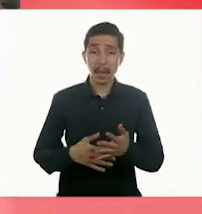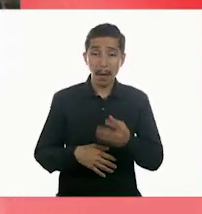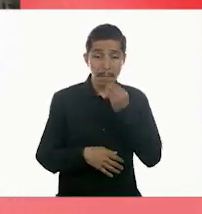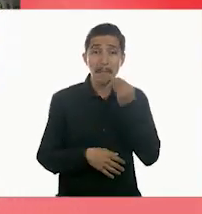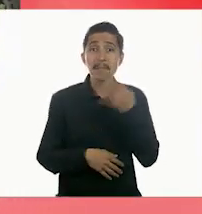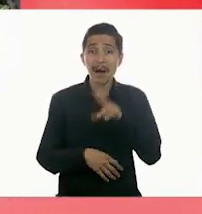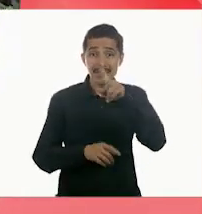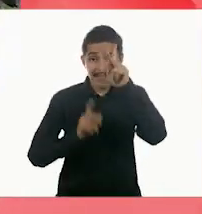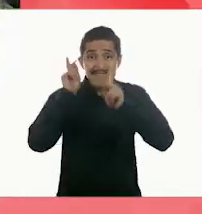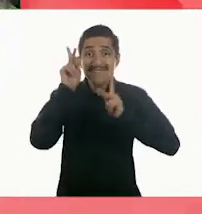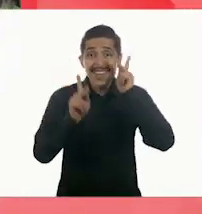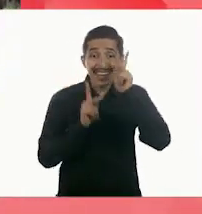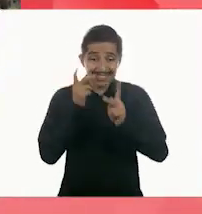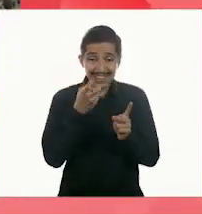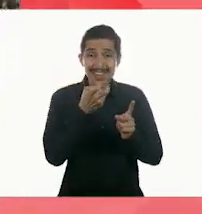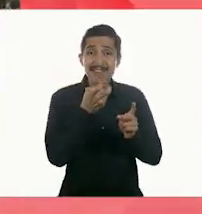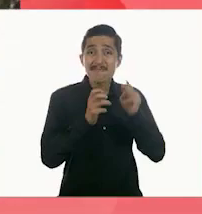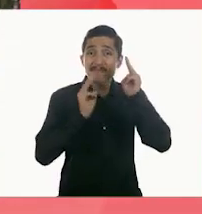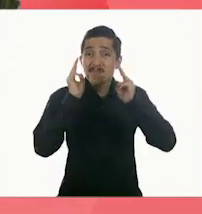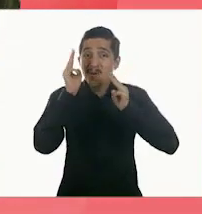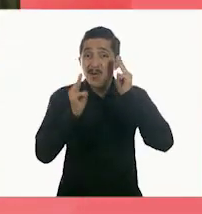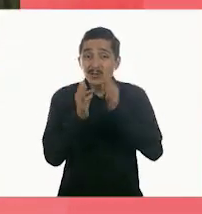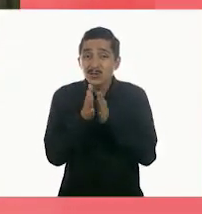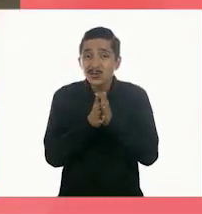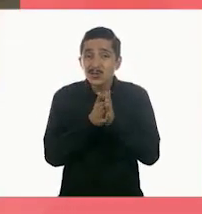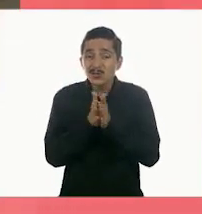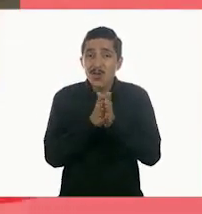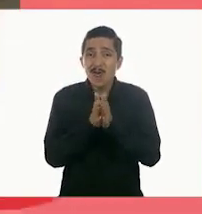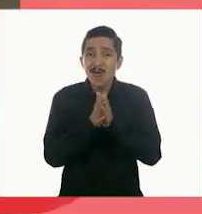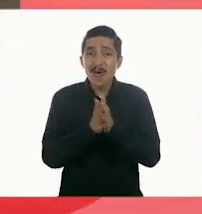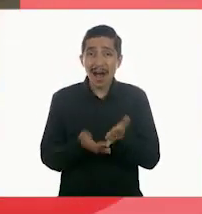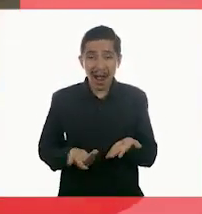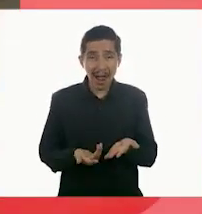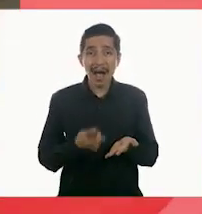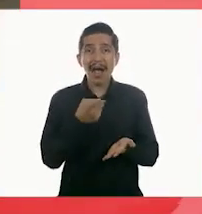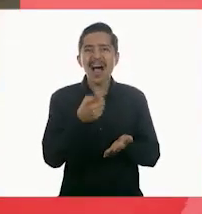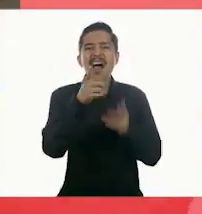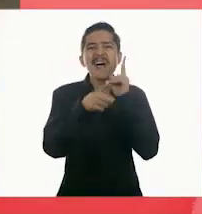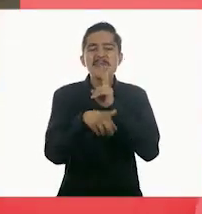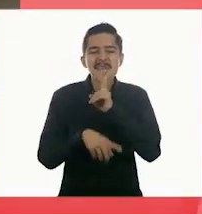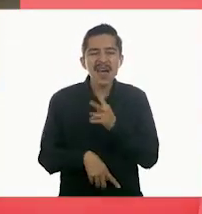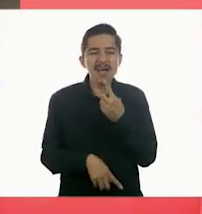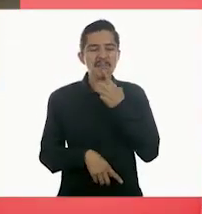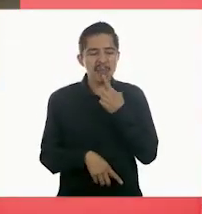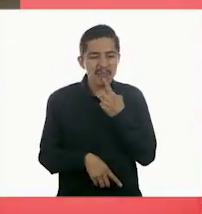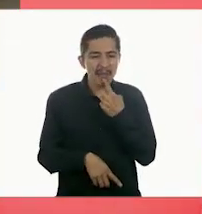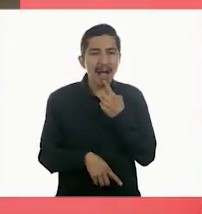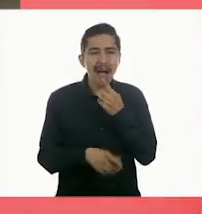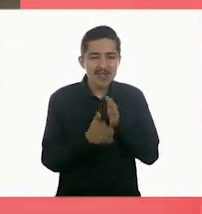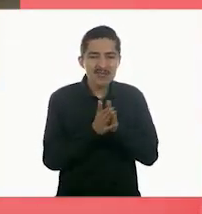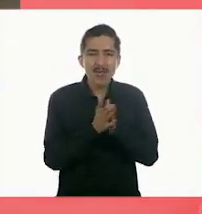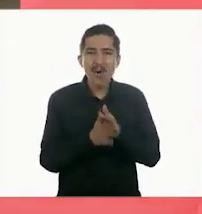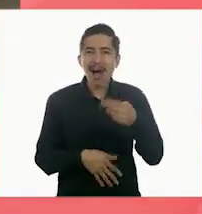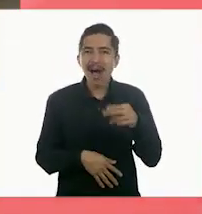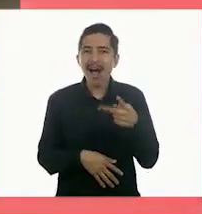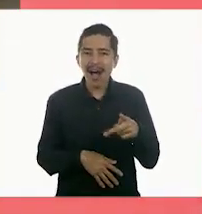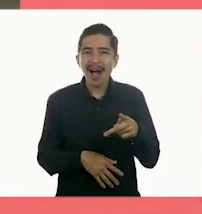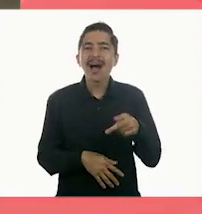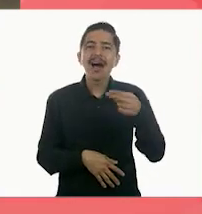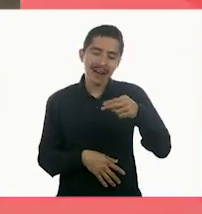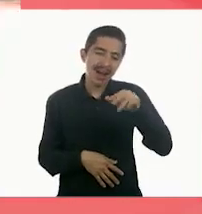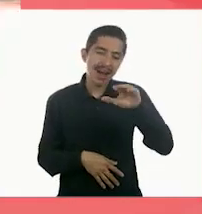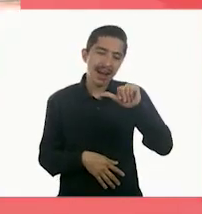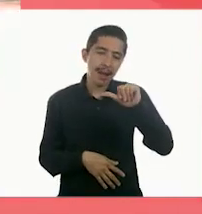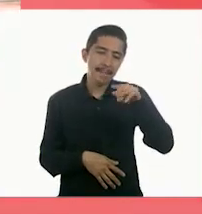Divertido es visitar el Museo Interactivo Chocolate Drupa y degustar el chocolate La Campesina. También es